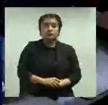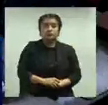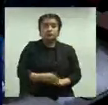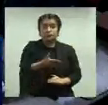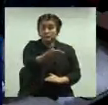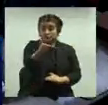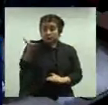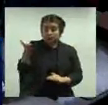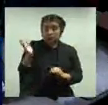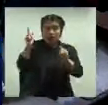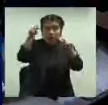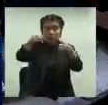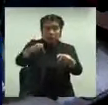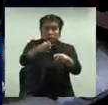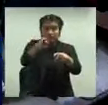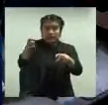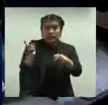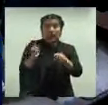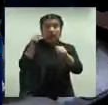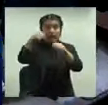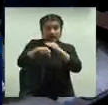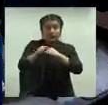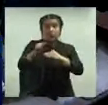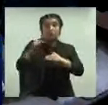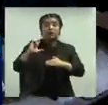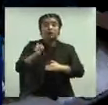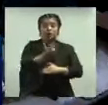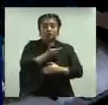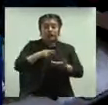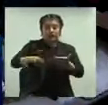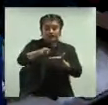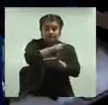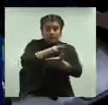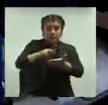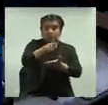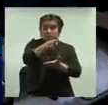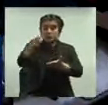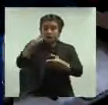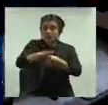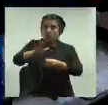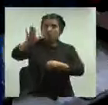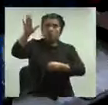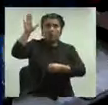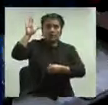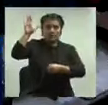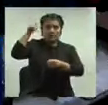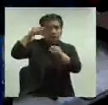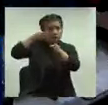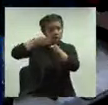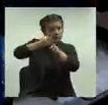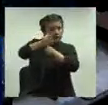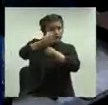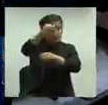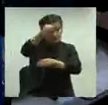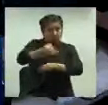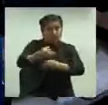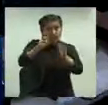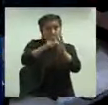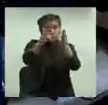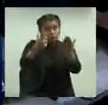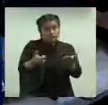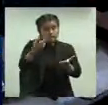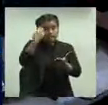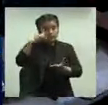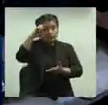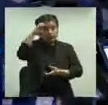Se encuentran hoy en el Congreso de la República para prestar juramento de fidelidad a la